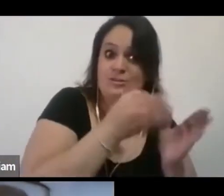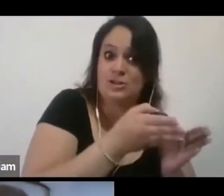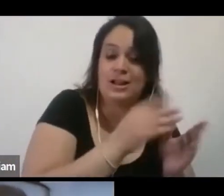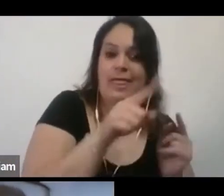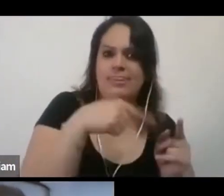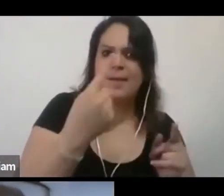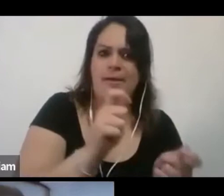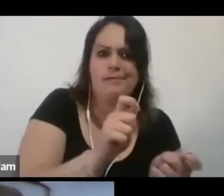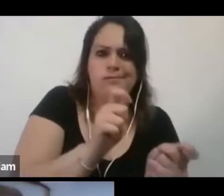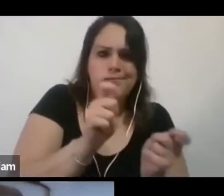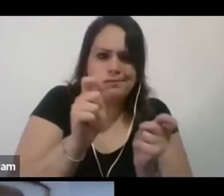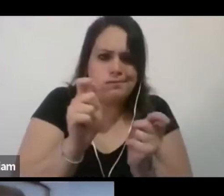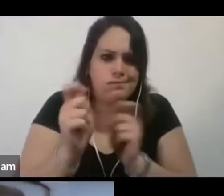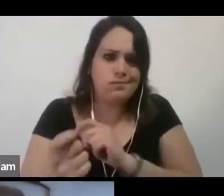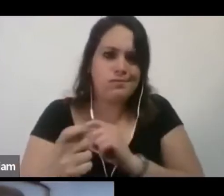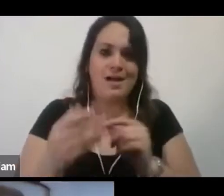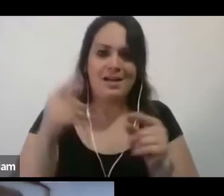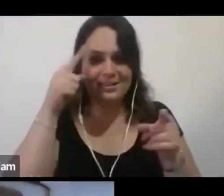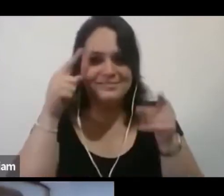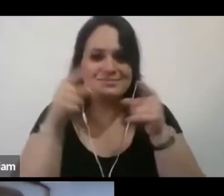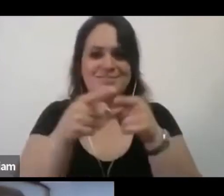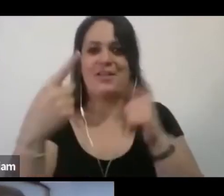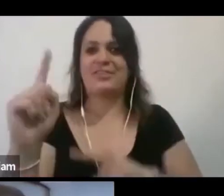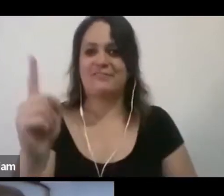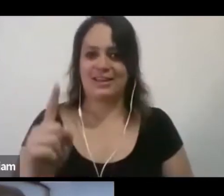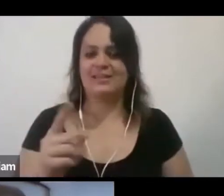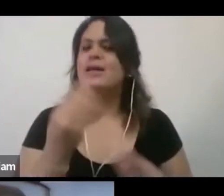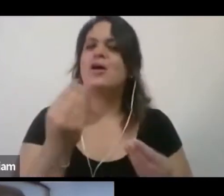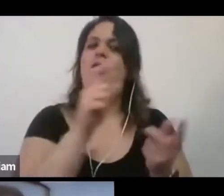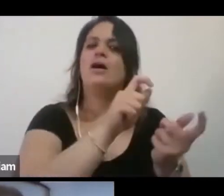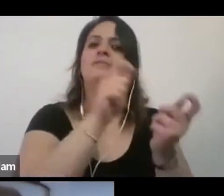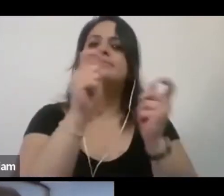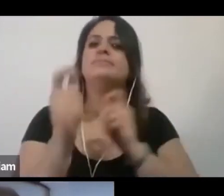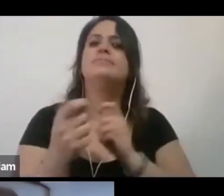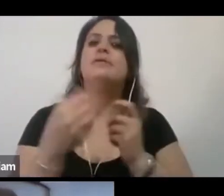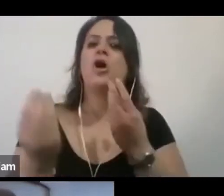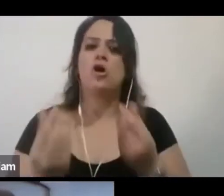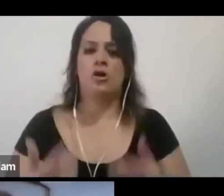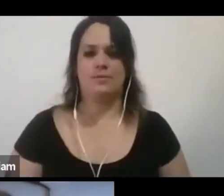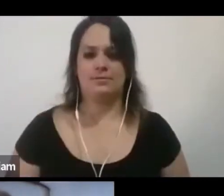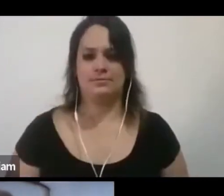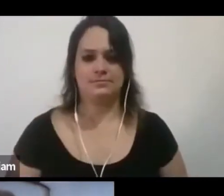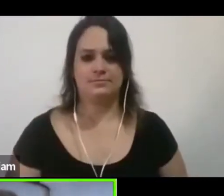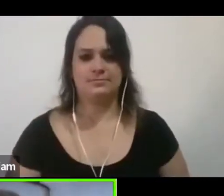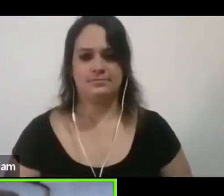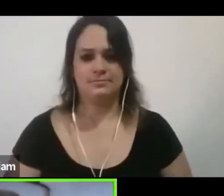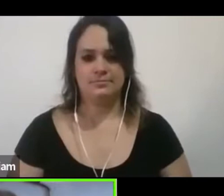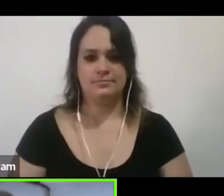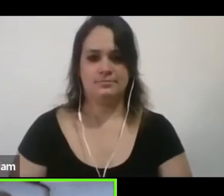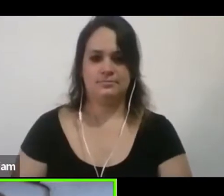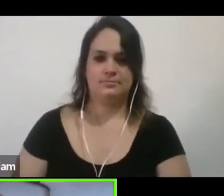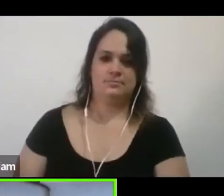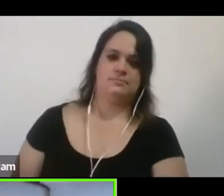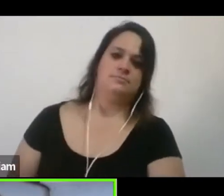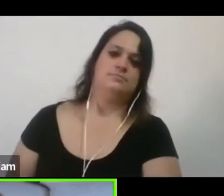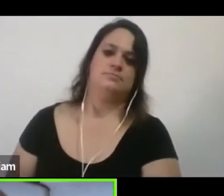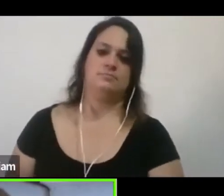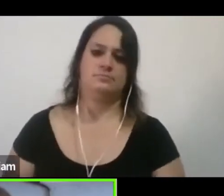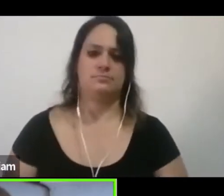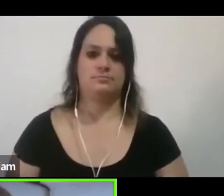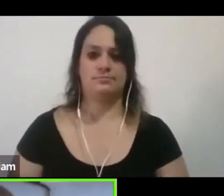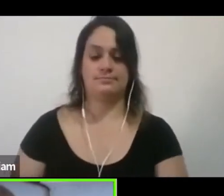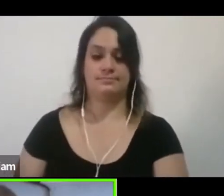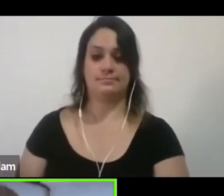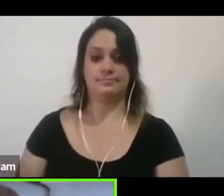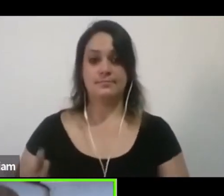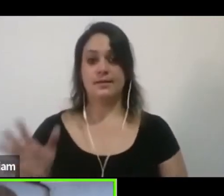se va transformando y nos querías contar cómo había sido esa transformación. Sí. Bueno, al momento que uno,